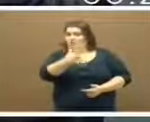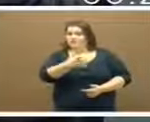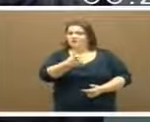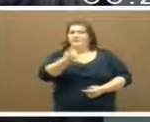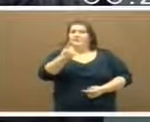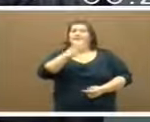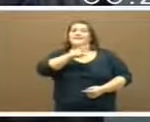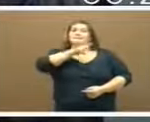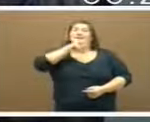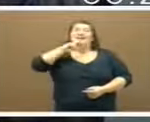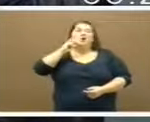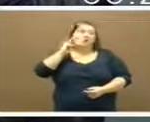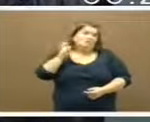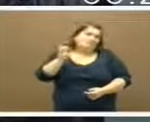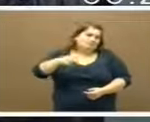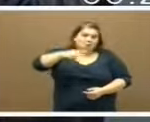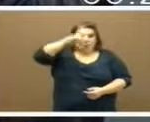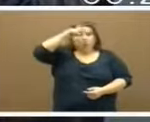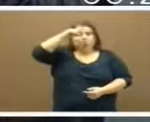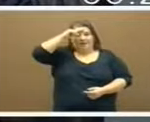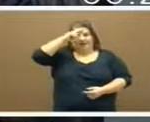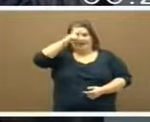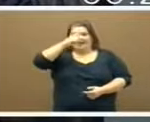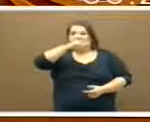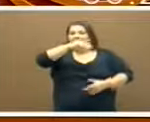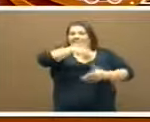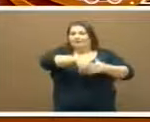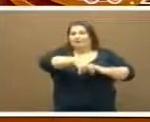algunos casos cultural, entendemos algunos que puede tener.